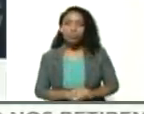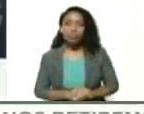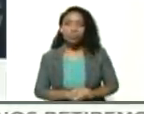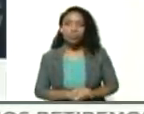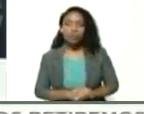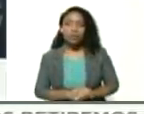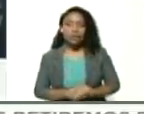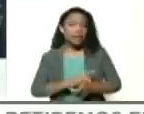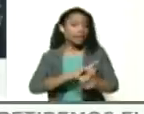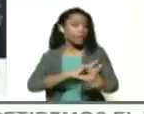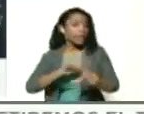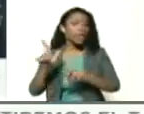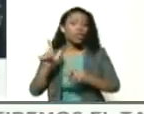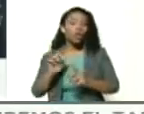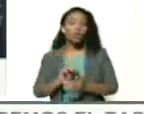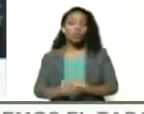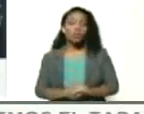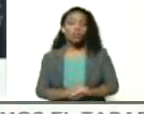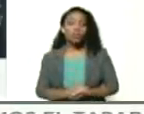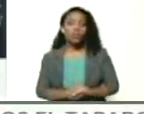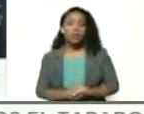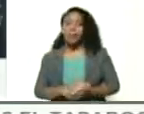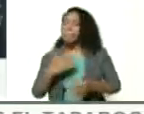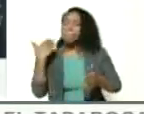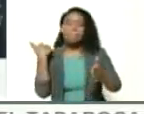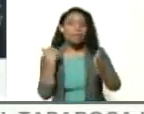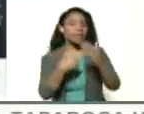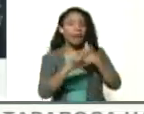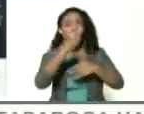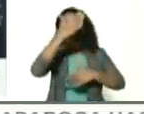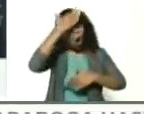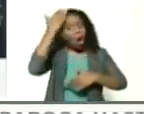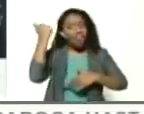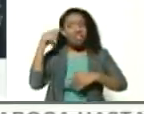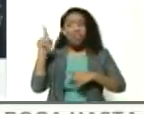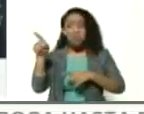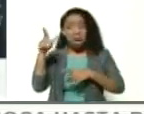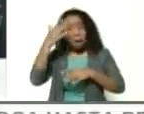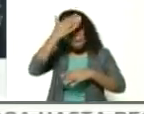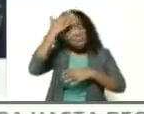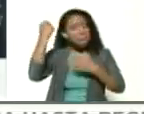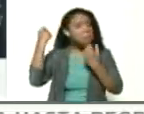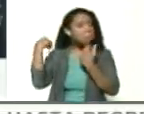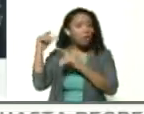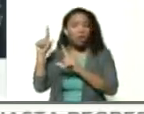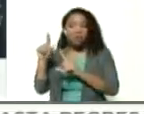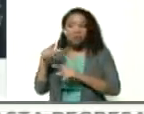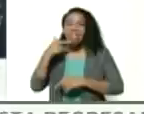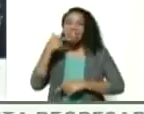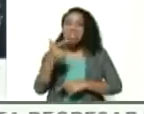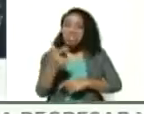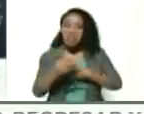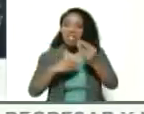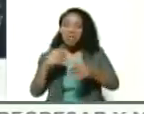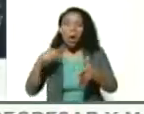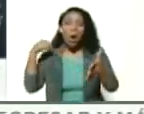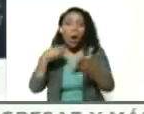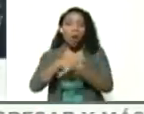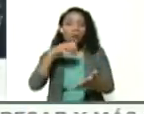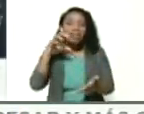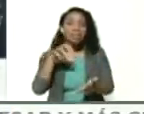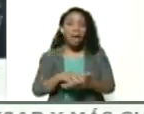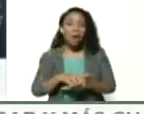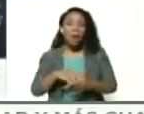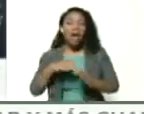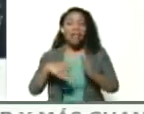Y listo, pasarás a ser olvido. Dicho y hecho, dieron el golpe de Estado.